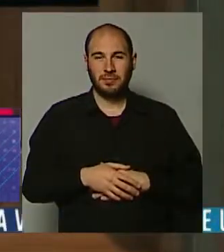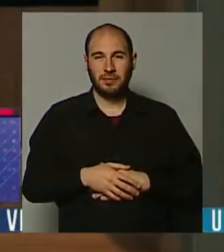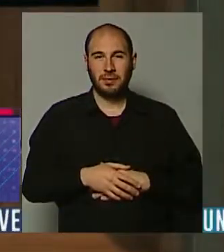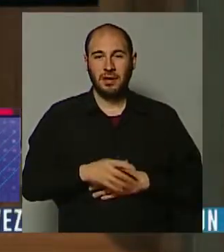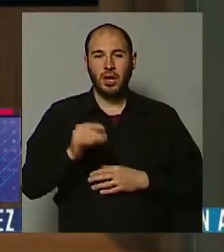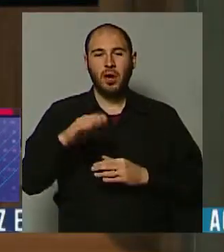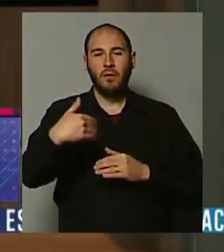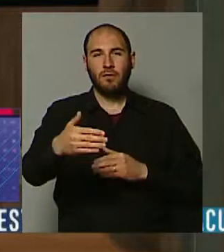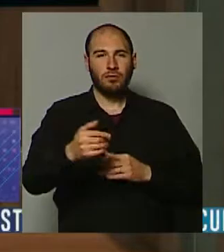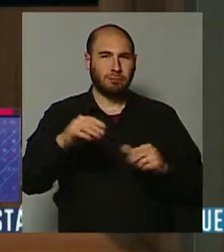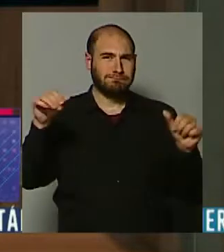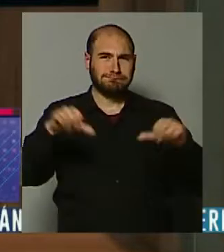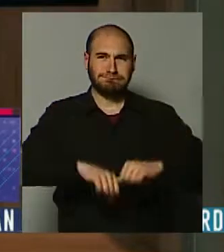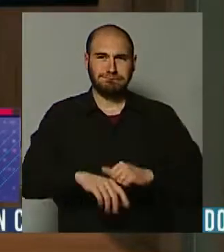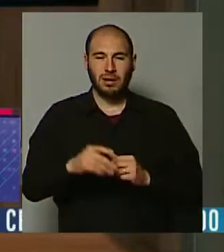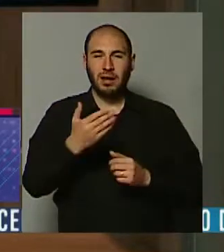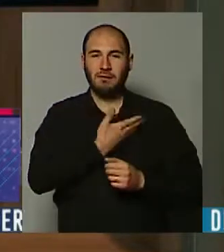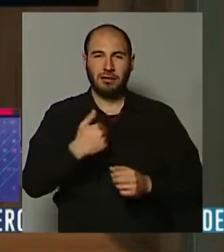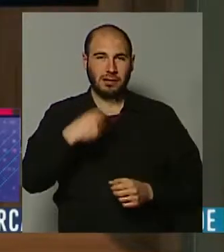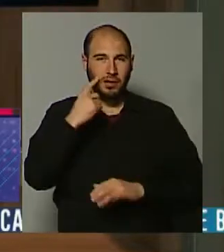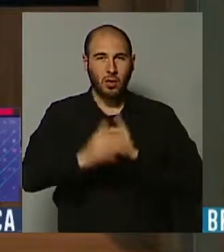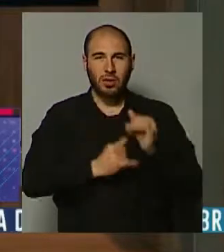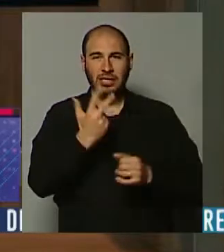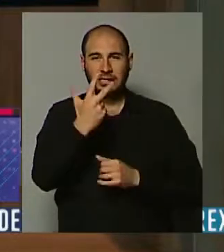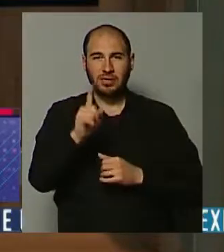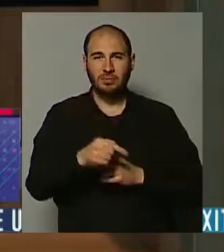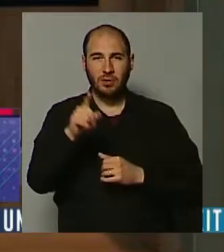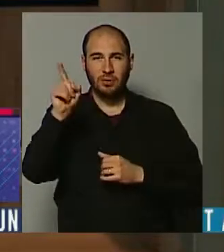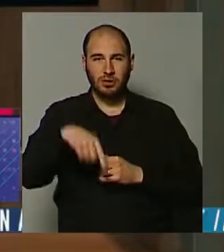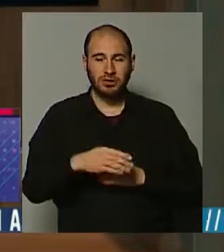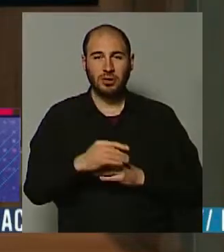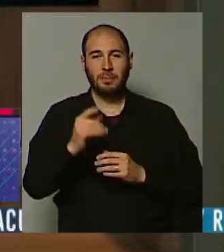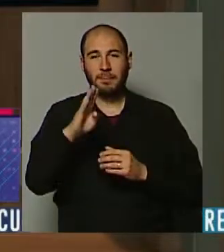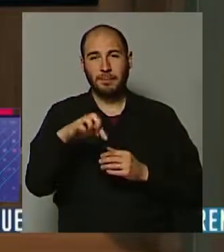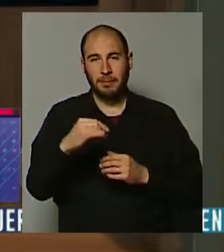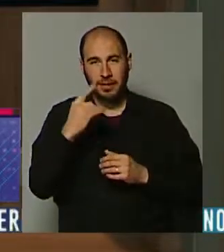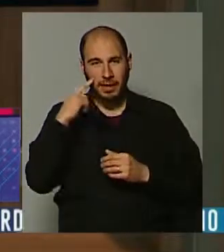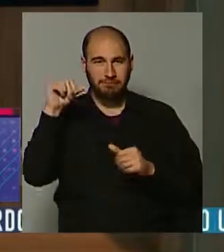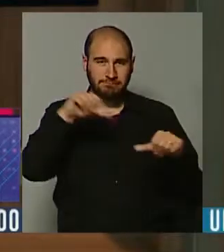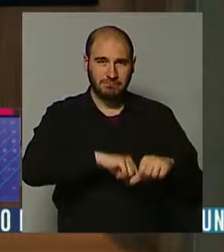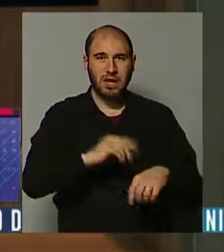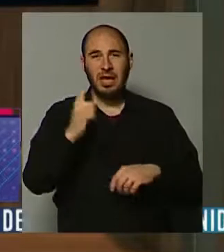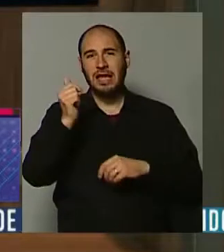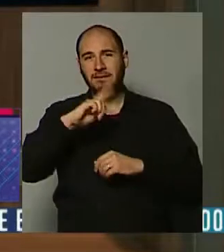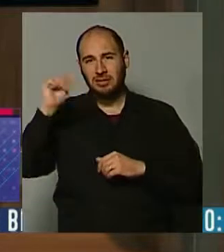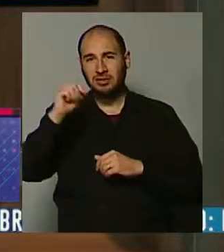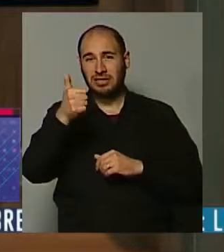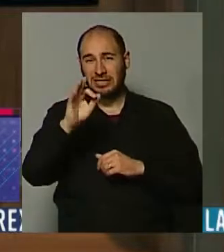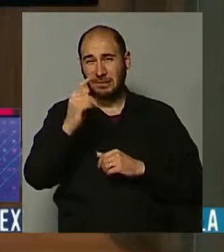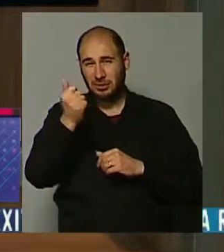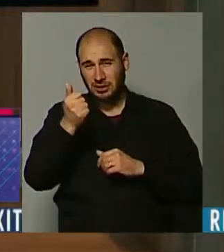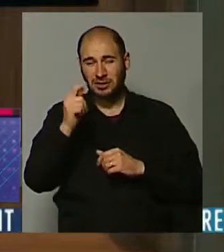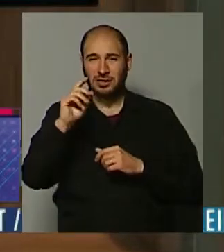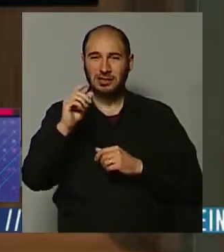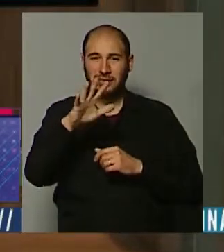un pronóstico bastante desalentador por parte del Fondo Monetario, 3,1% del Producto Bruto Interno, la inflación de casi el 60% porque se habla